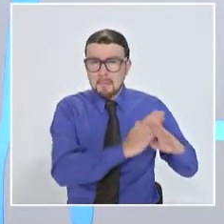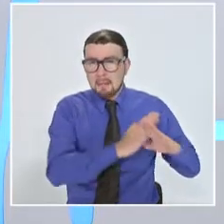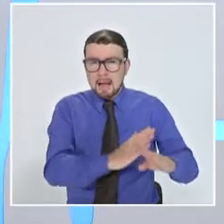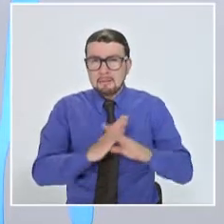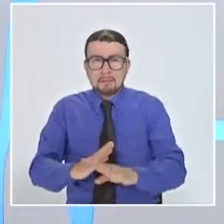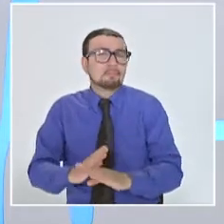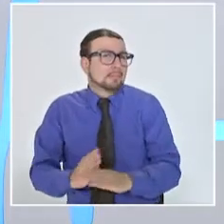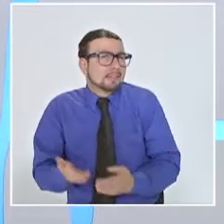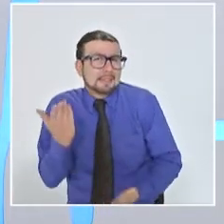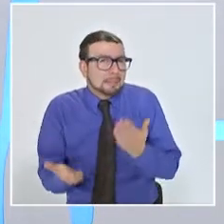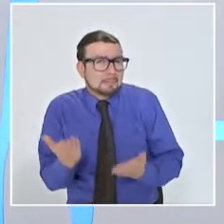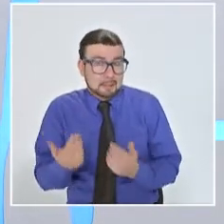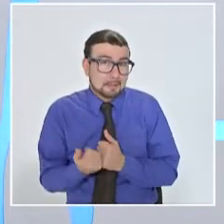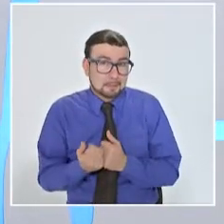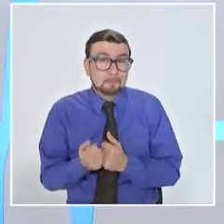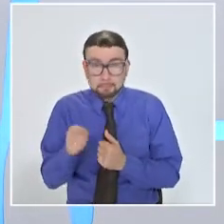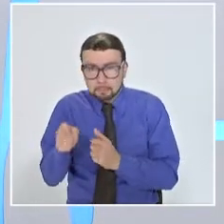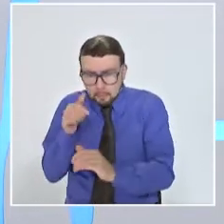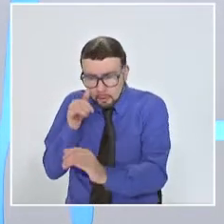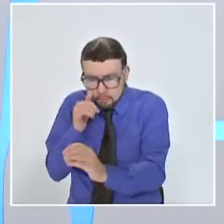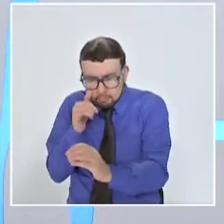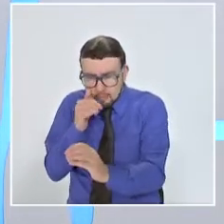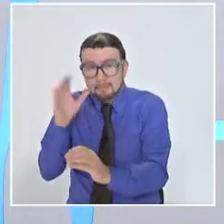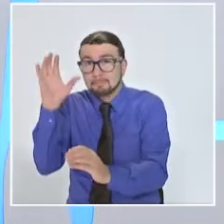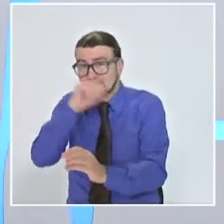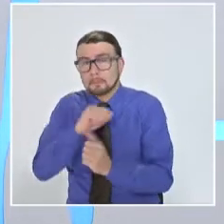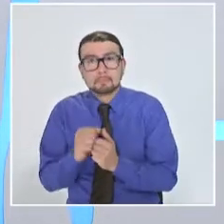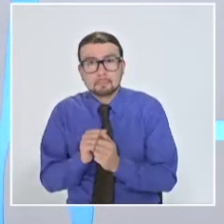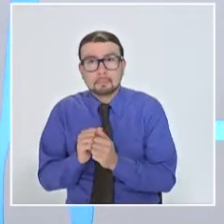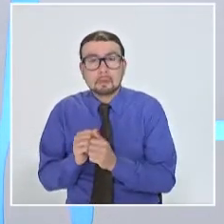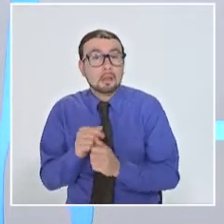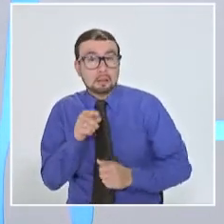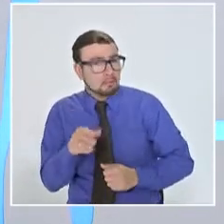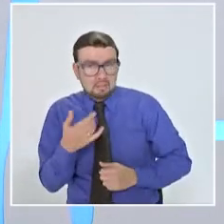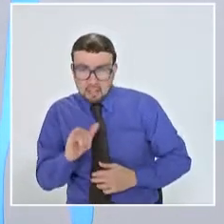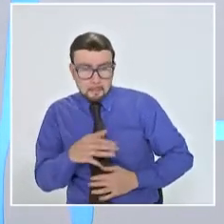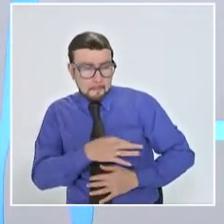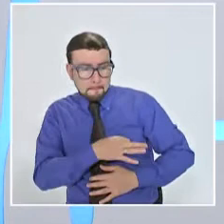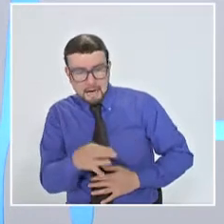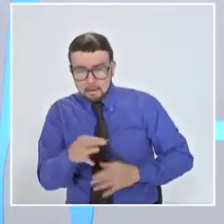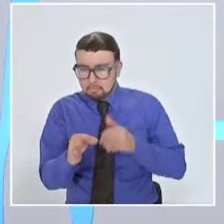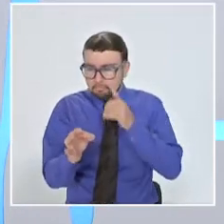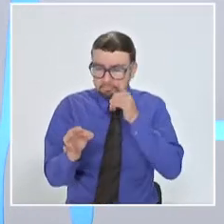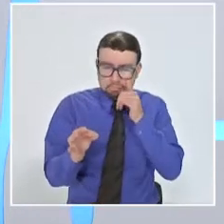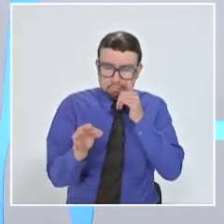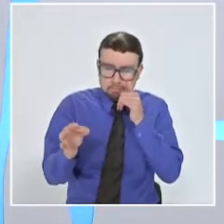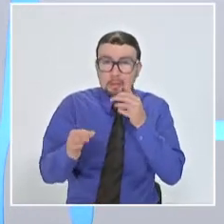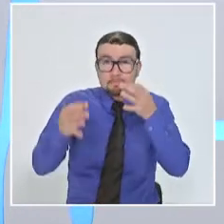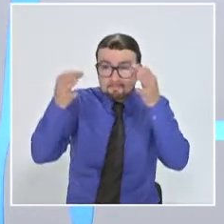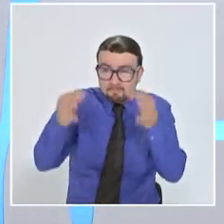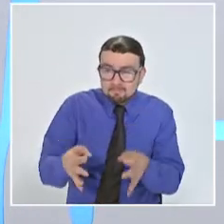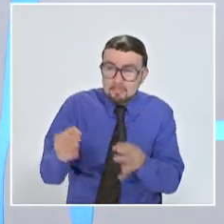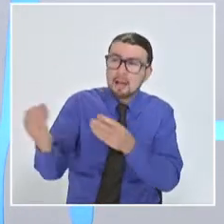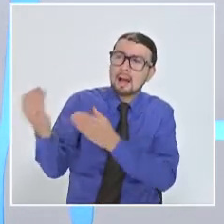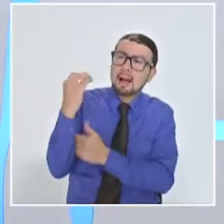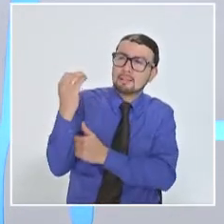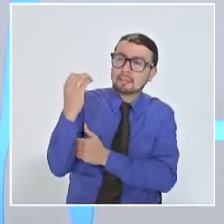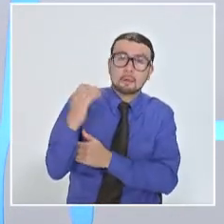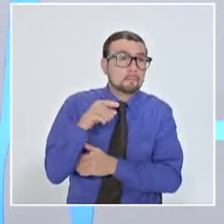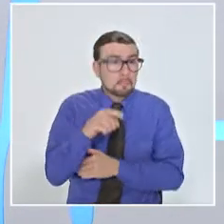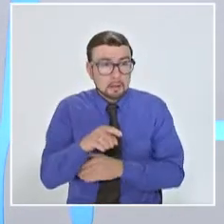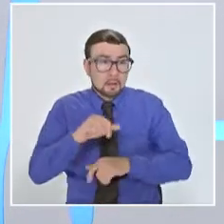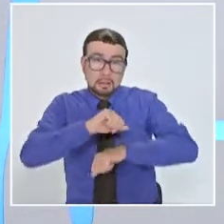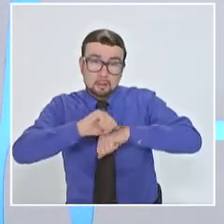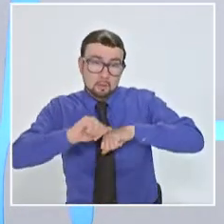es importante que después de hacer la biopsia Trucut y tener el diagnóstico, el enfoque quirúrgico es muy